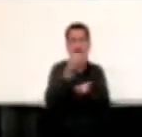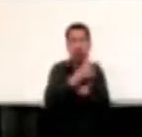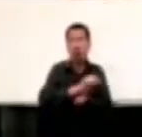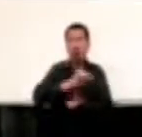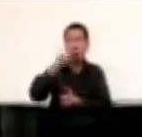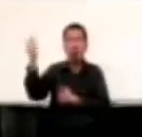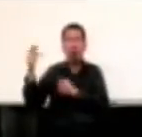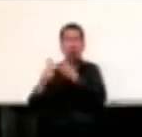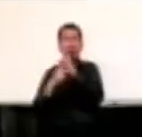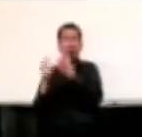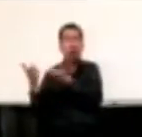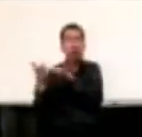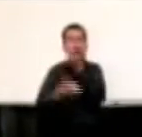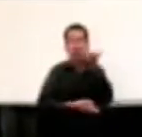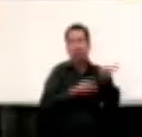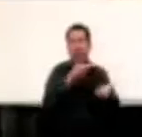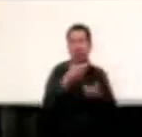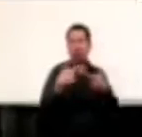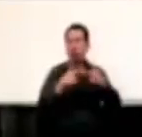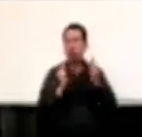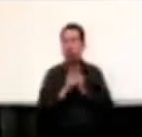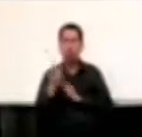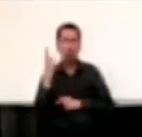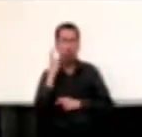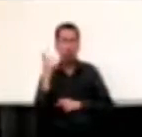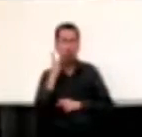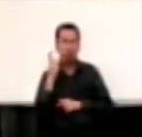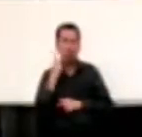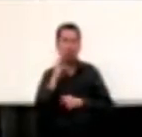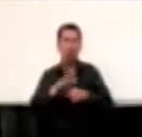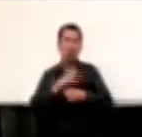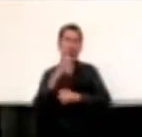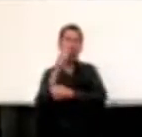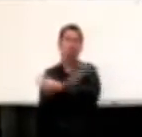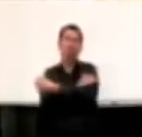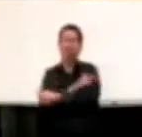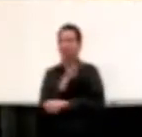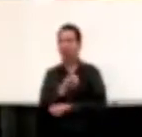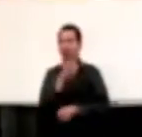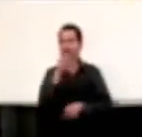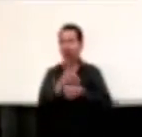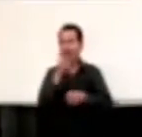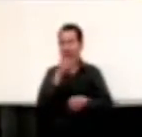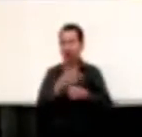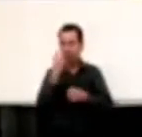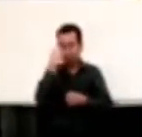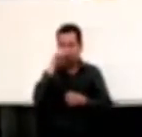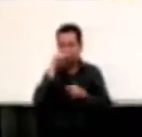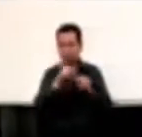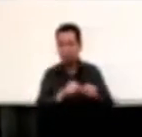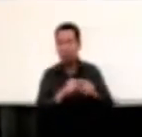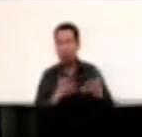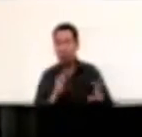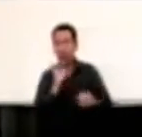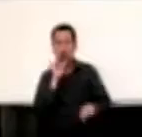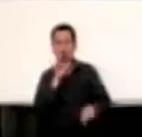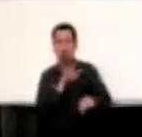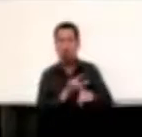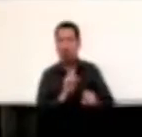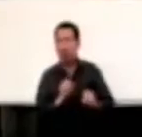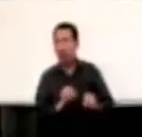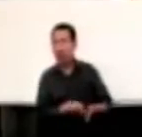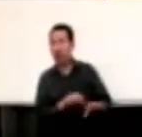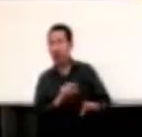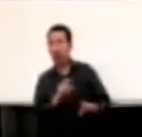medios hacia los partidos, que los hacían ser tan fuertes, tan interpenetrados con el Estado, que prácticamente eran invulnerables a cualquier